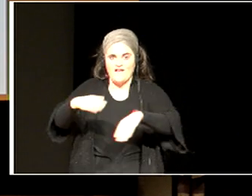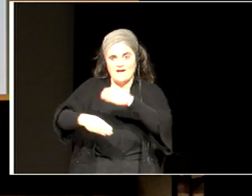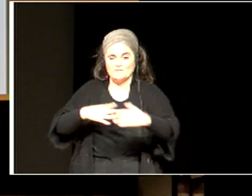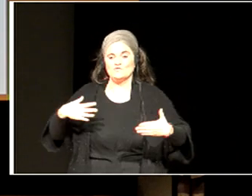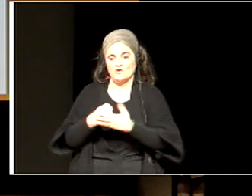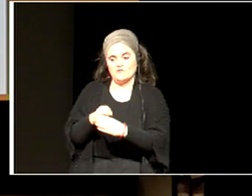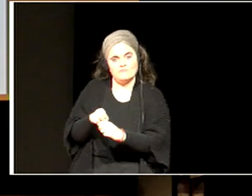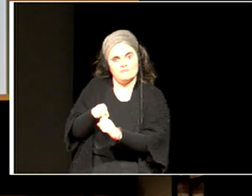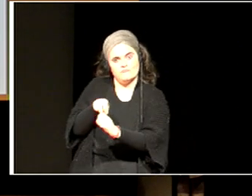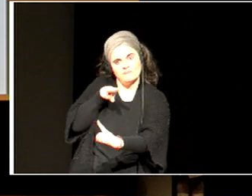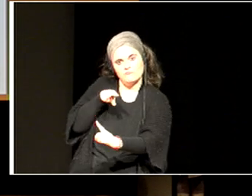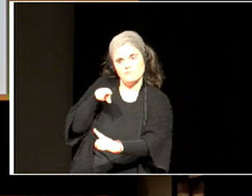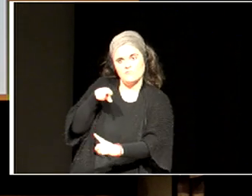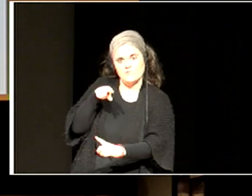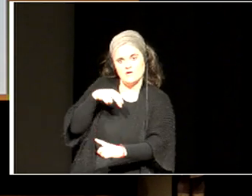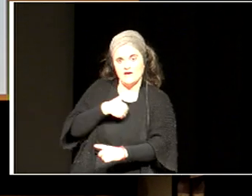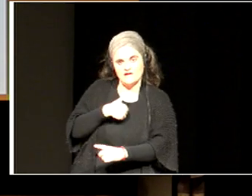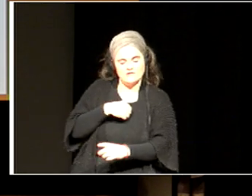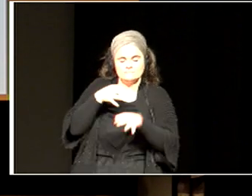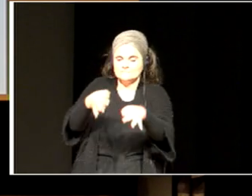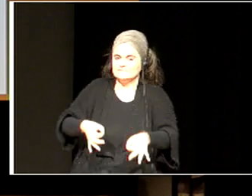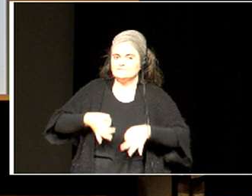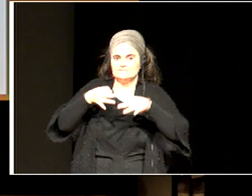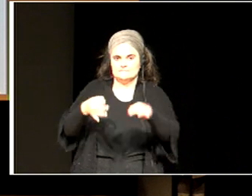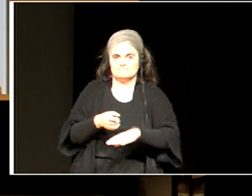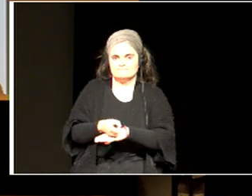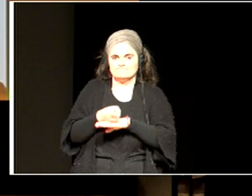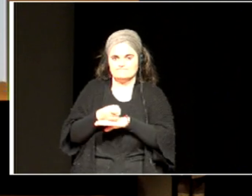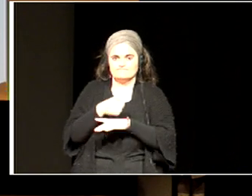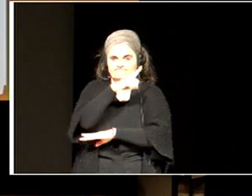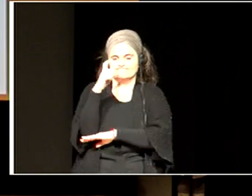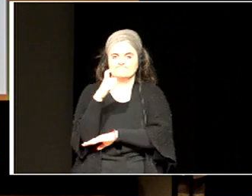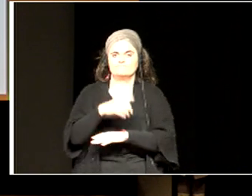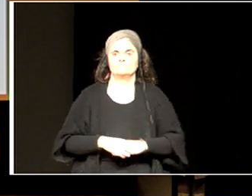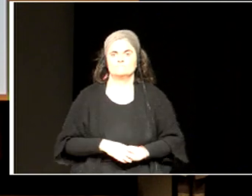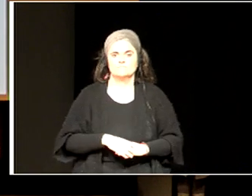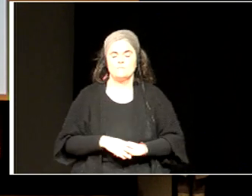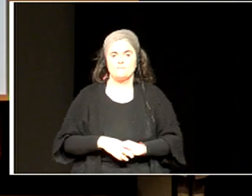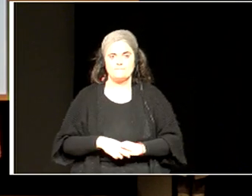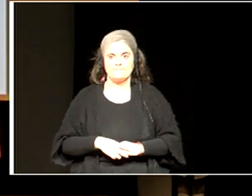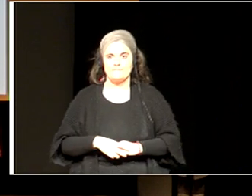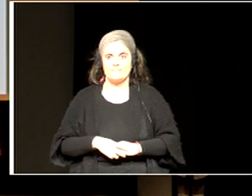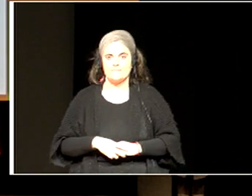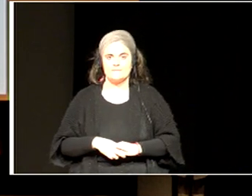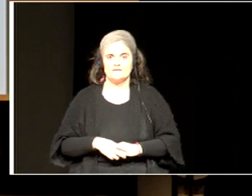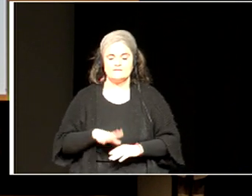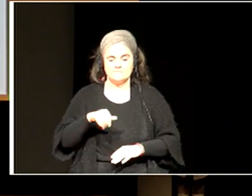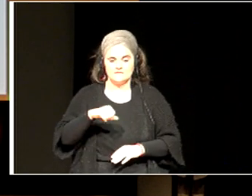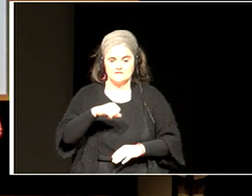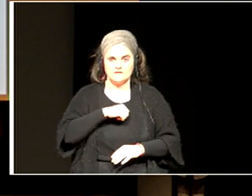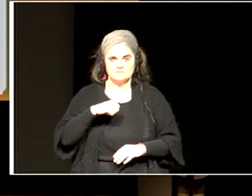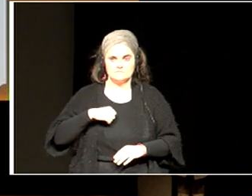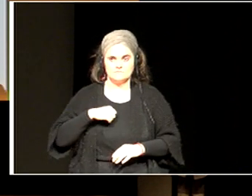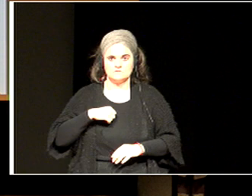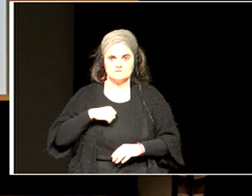fundamental para que toda la humanidad esté representada dentro de las aulas la autonomía personal e